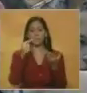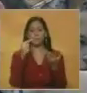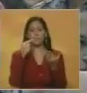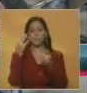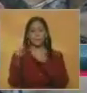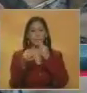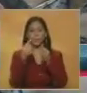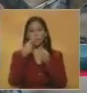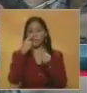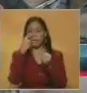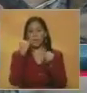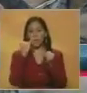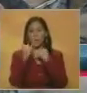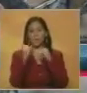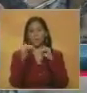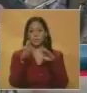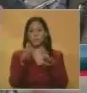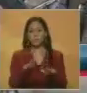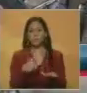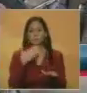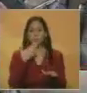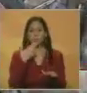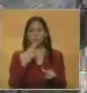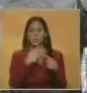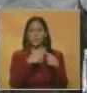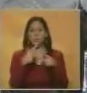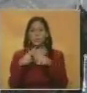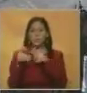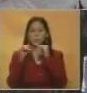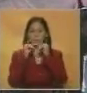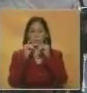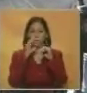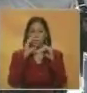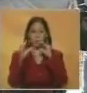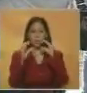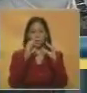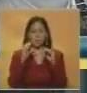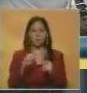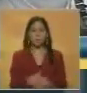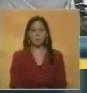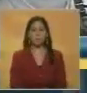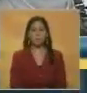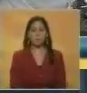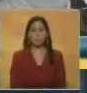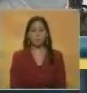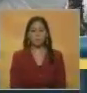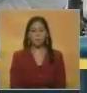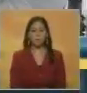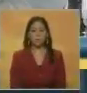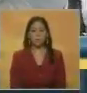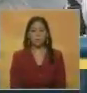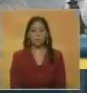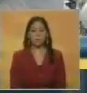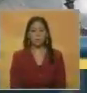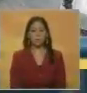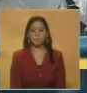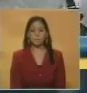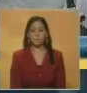Calificaron como una amenaza la suspensión de la concesión a varios medios de comunicación. Estamos aquí pidiendo a la Defensora del